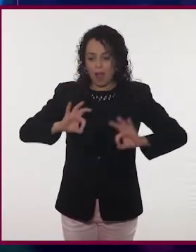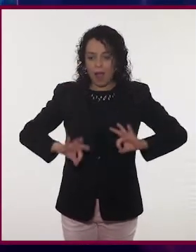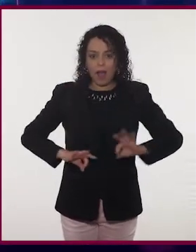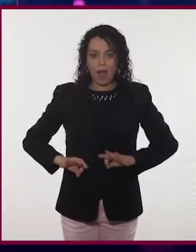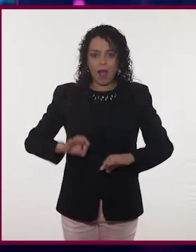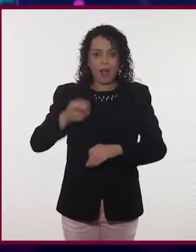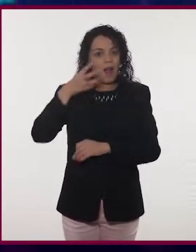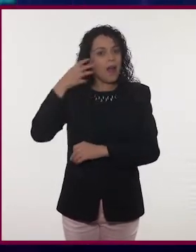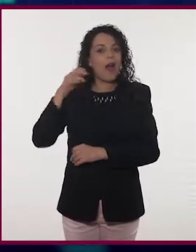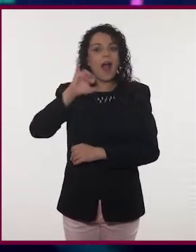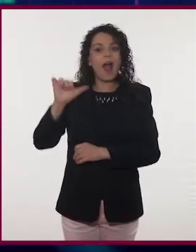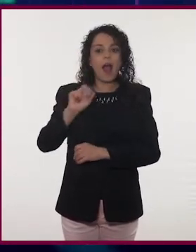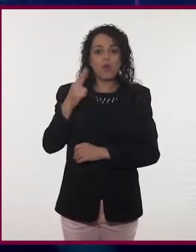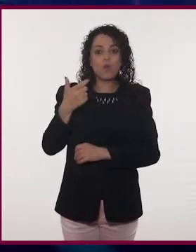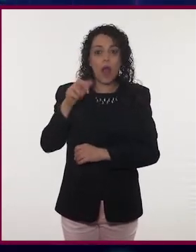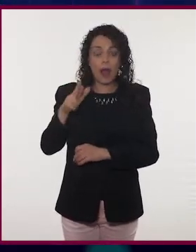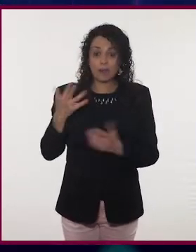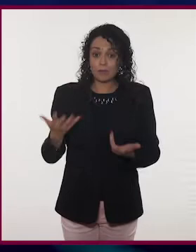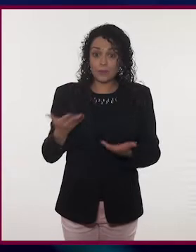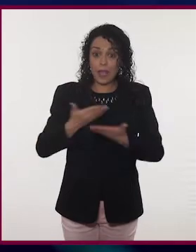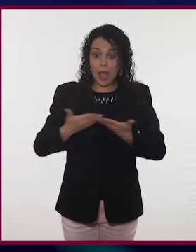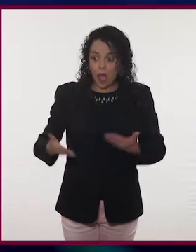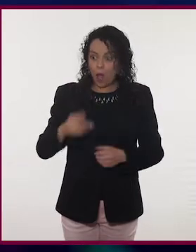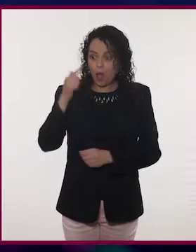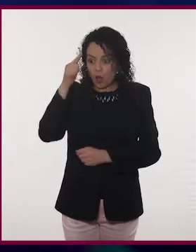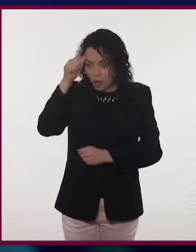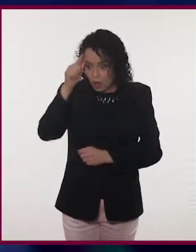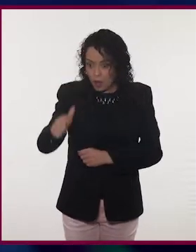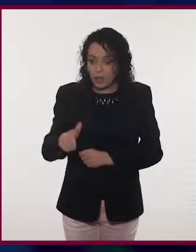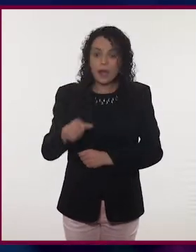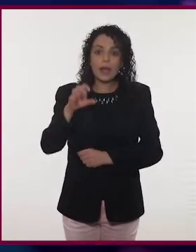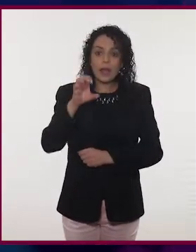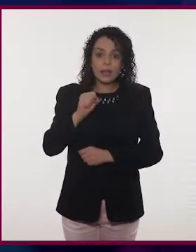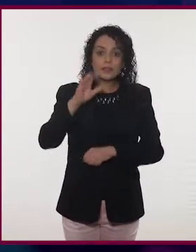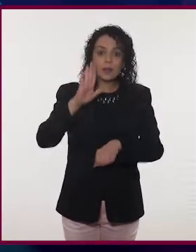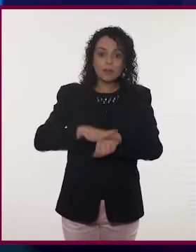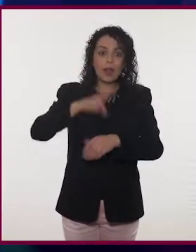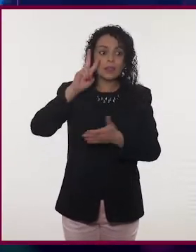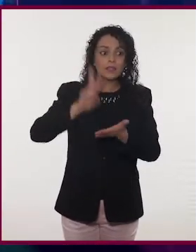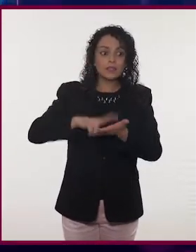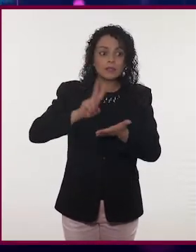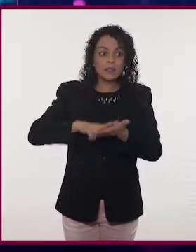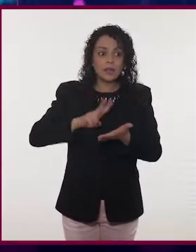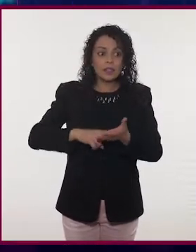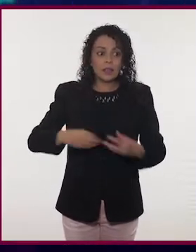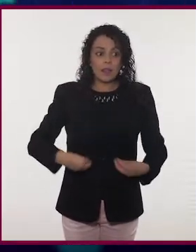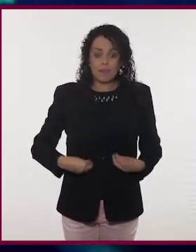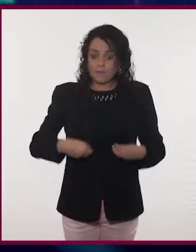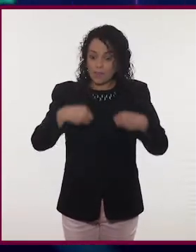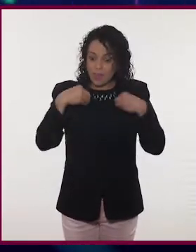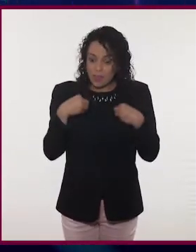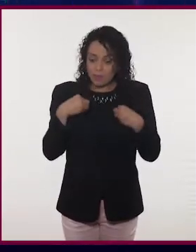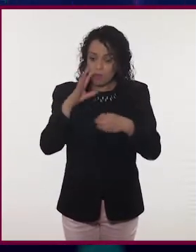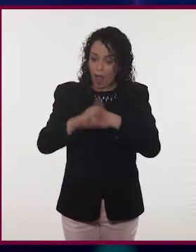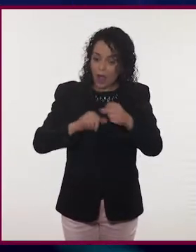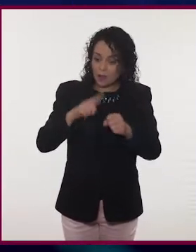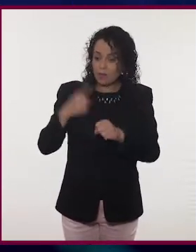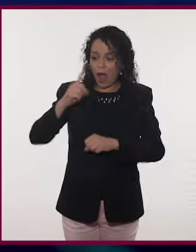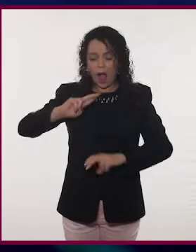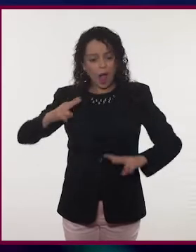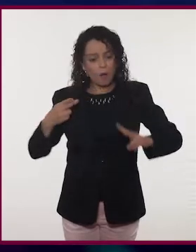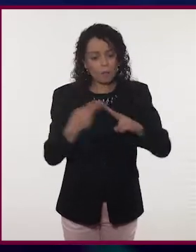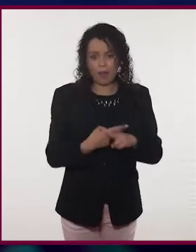cuenta de que eso tiene muchísimo más valor estando vivo. De que estando vivo puede generar un ingreso más grande de eso, y de que tiene un